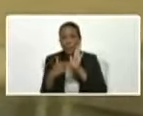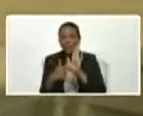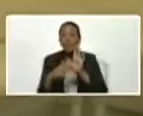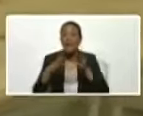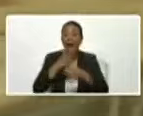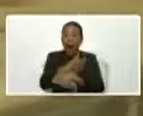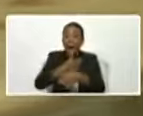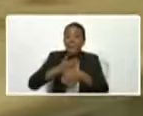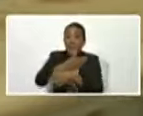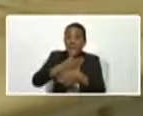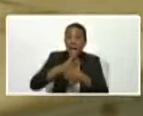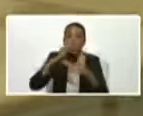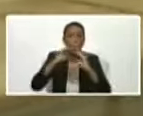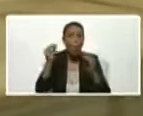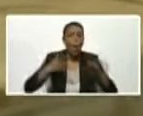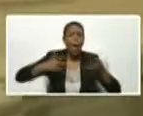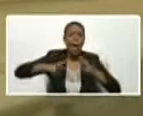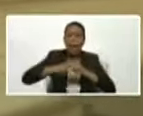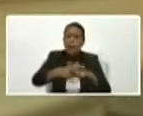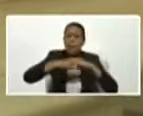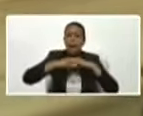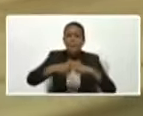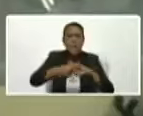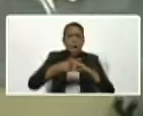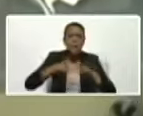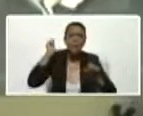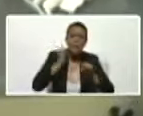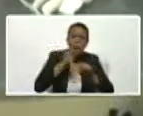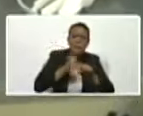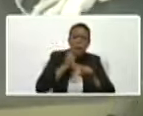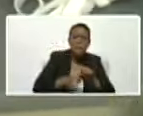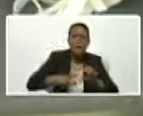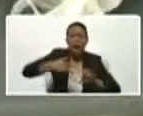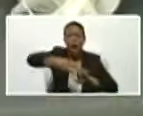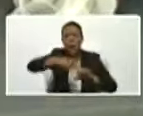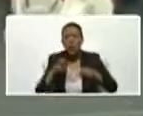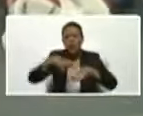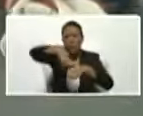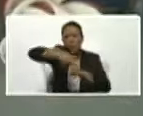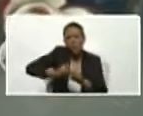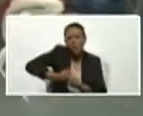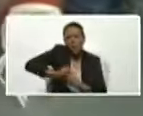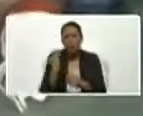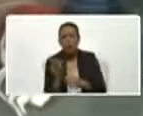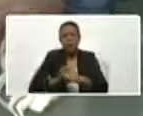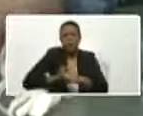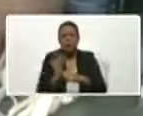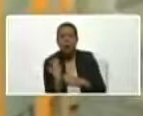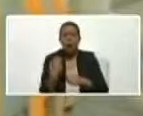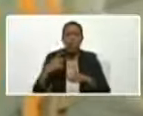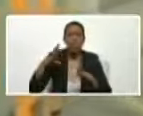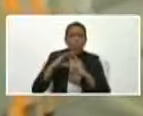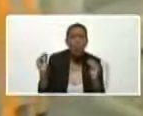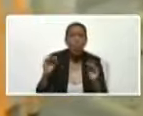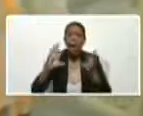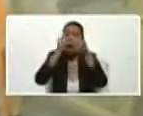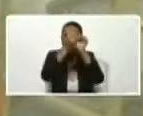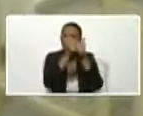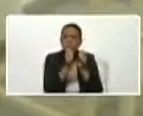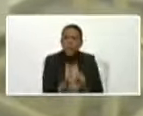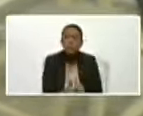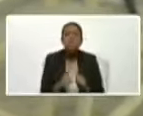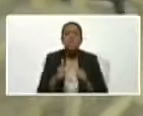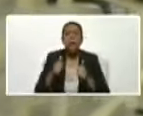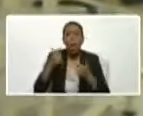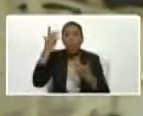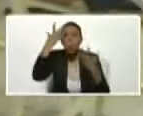carpintería con todas las herramientas con todo el material que necesitan los muchachos para hacer su artesanías para hacer